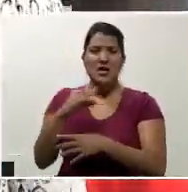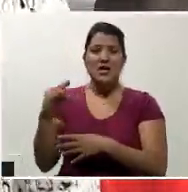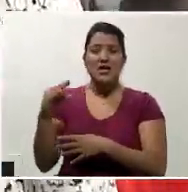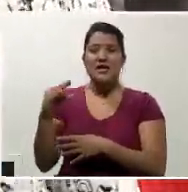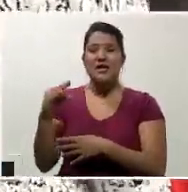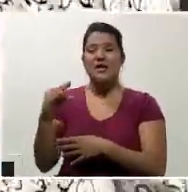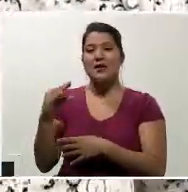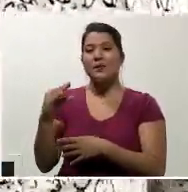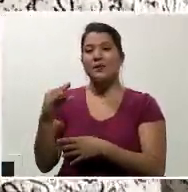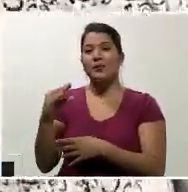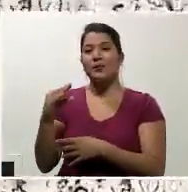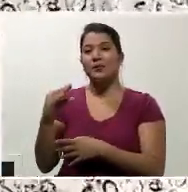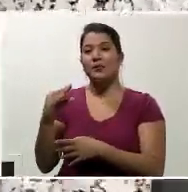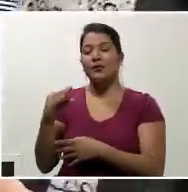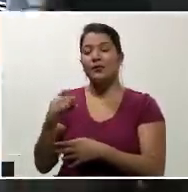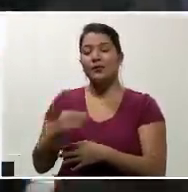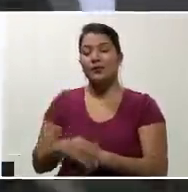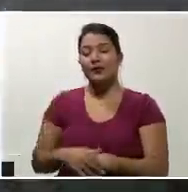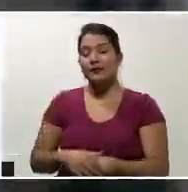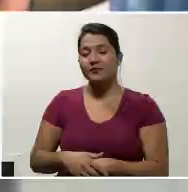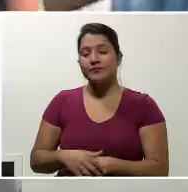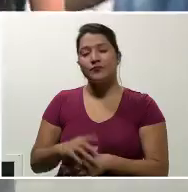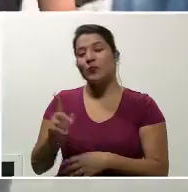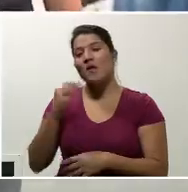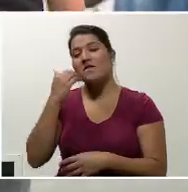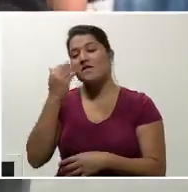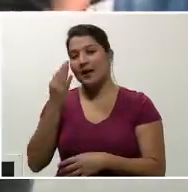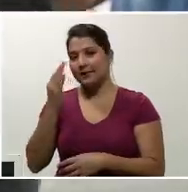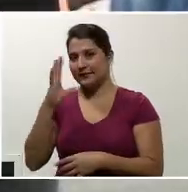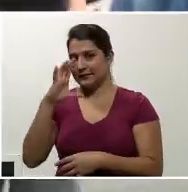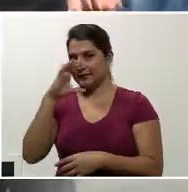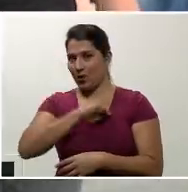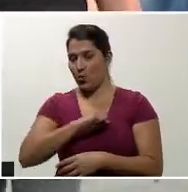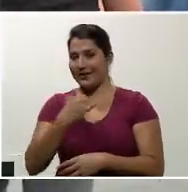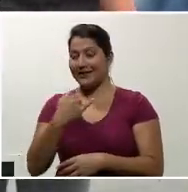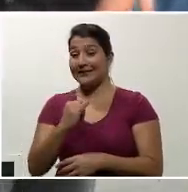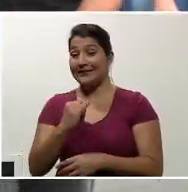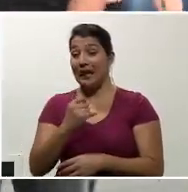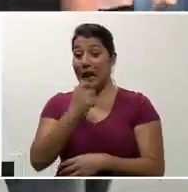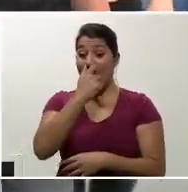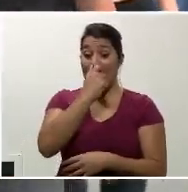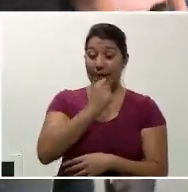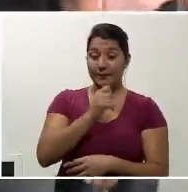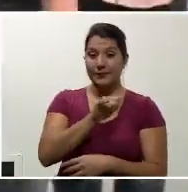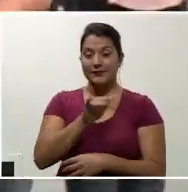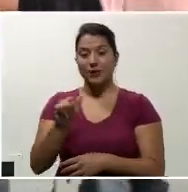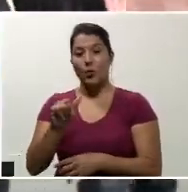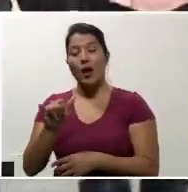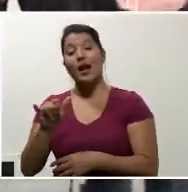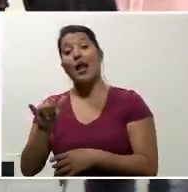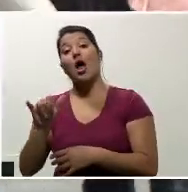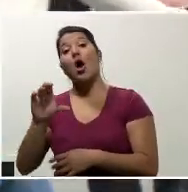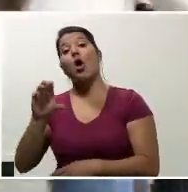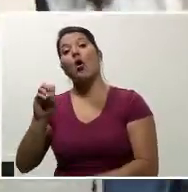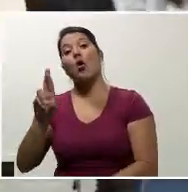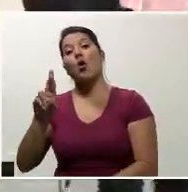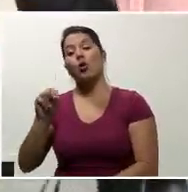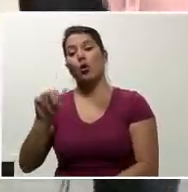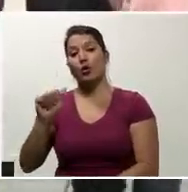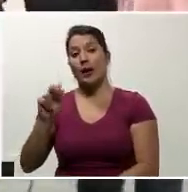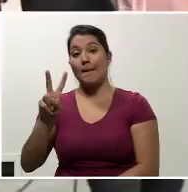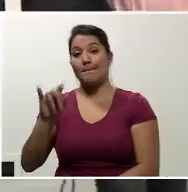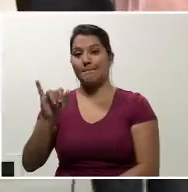puede reconocer la persona. Para eso tenemos herramientas, algunos médicos y los expertos en